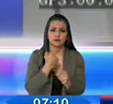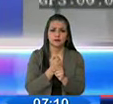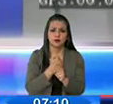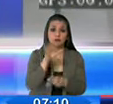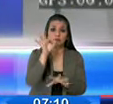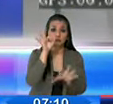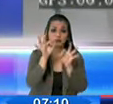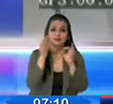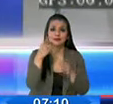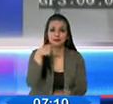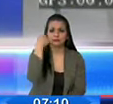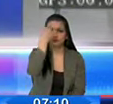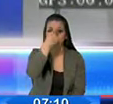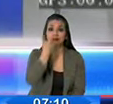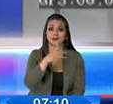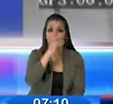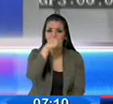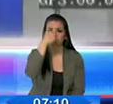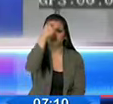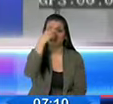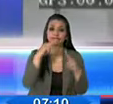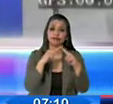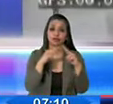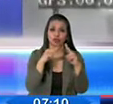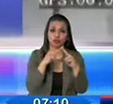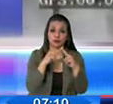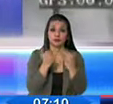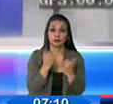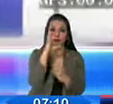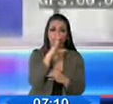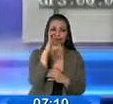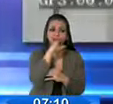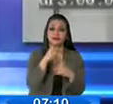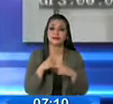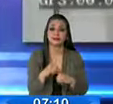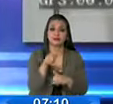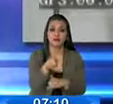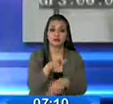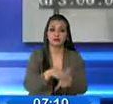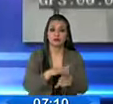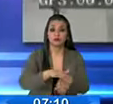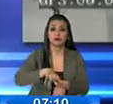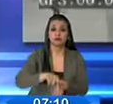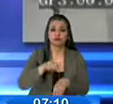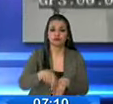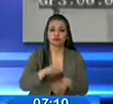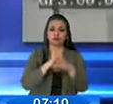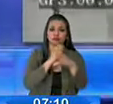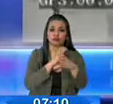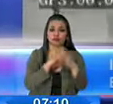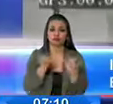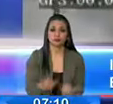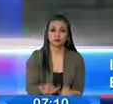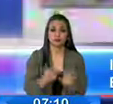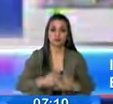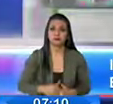están identificados y en la búsqueda de estos ciudadanos que habían cometido este delito.